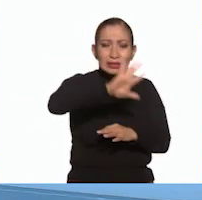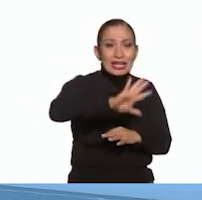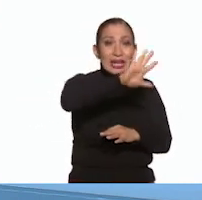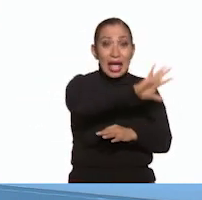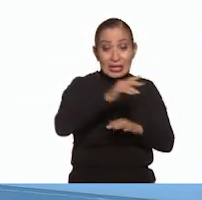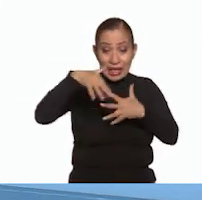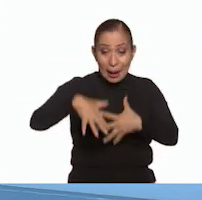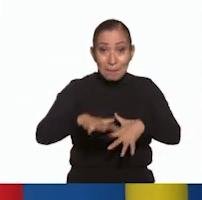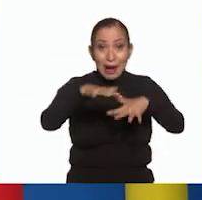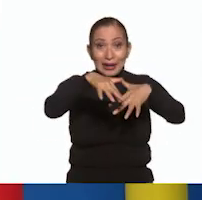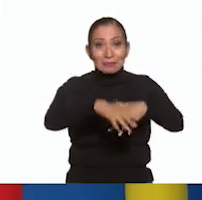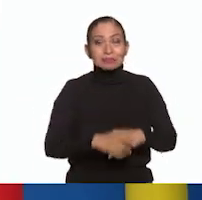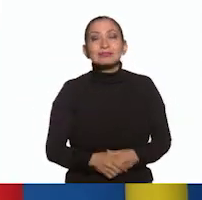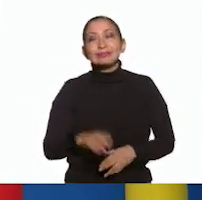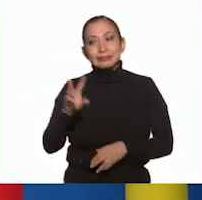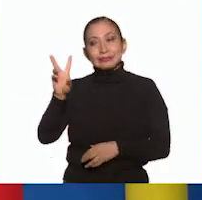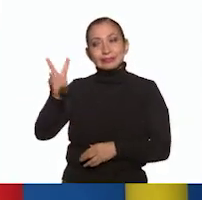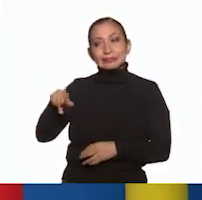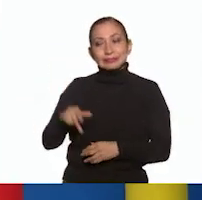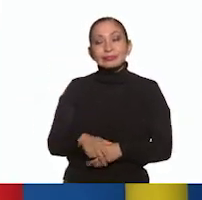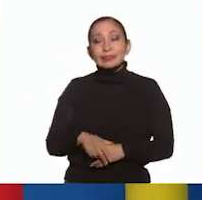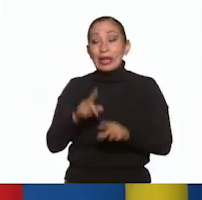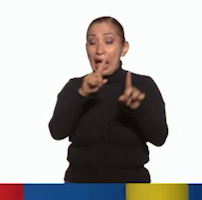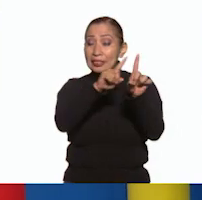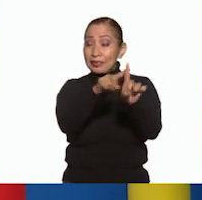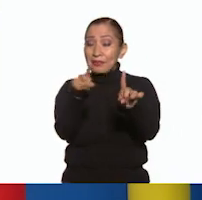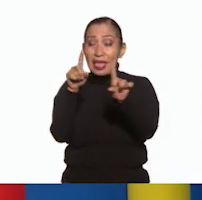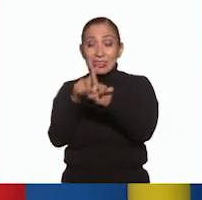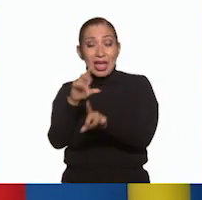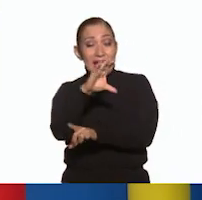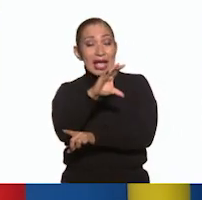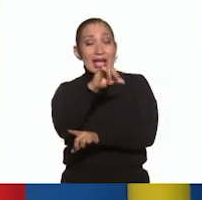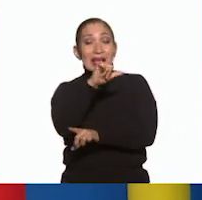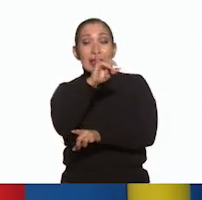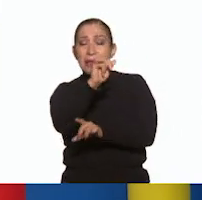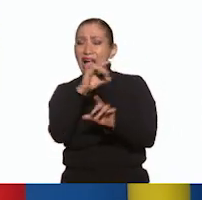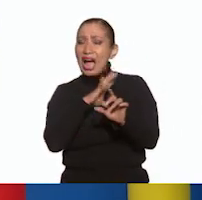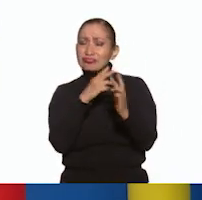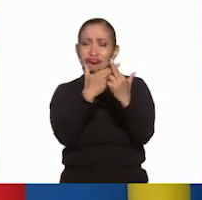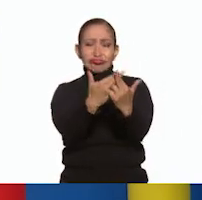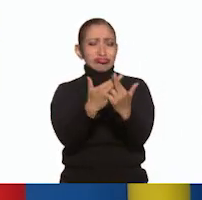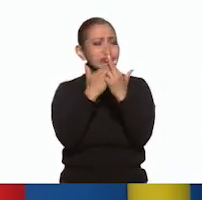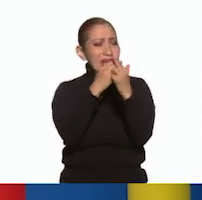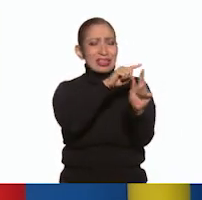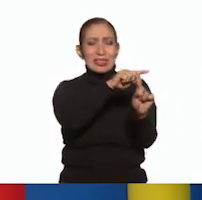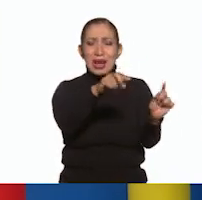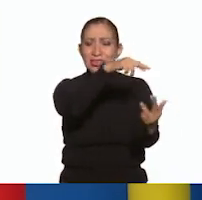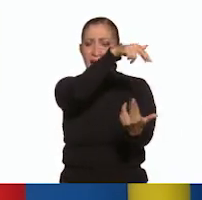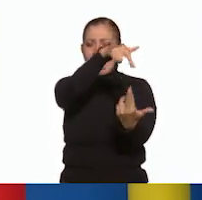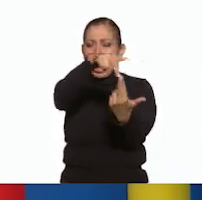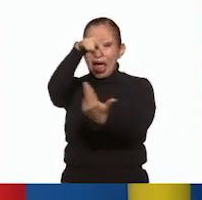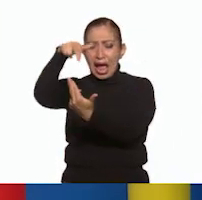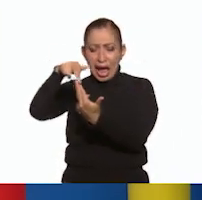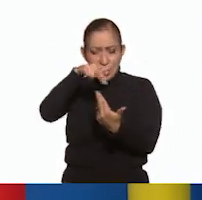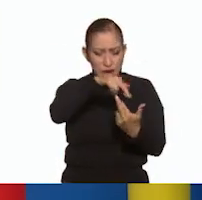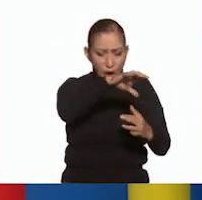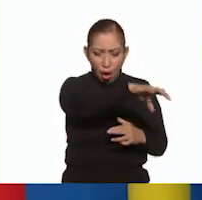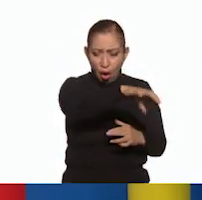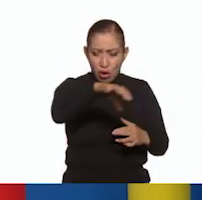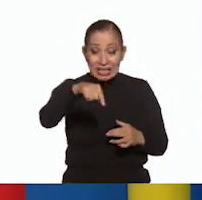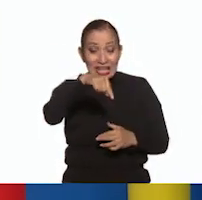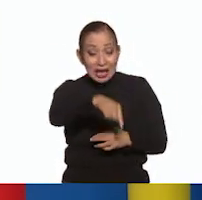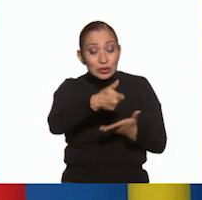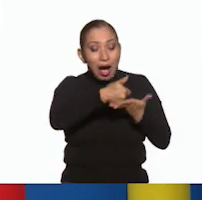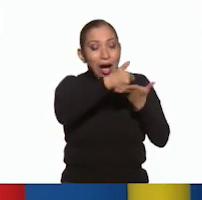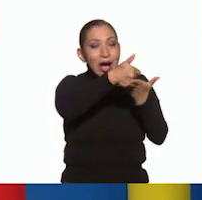y océanos. Así es, la variedad de climas genera una gran diversidad de regiones naturales, que a su vez